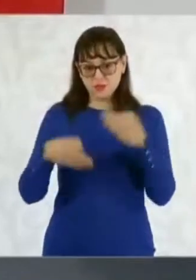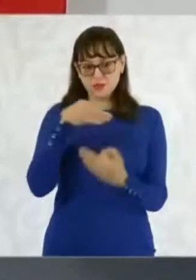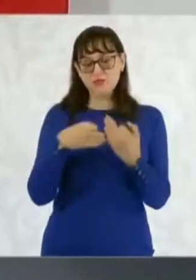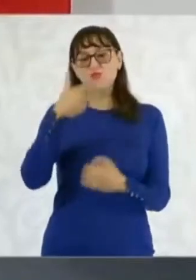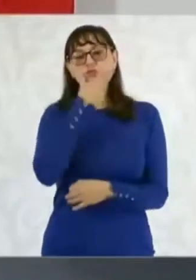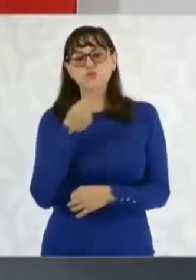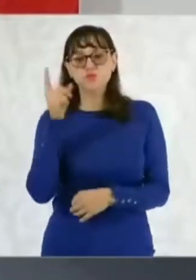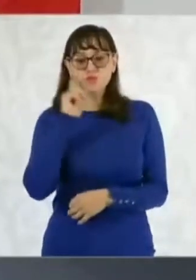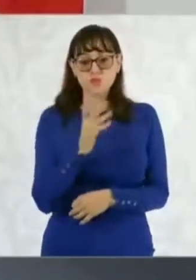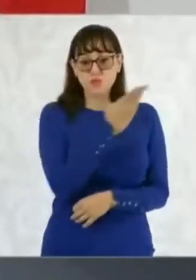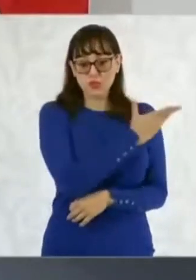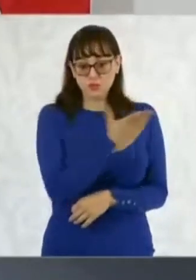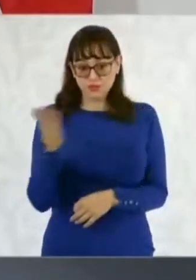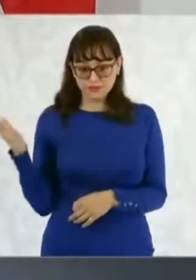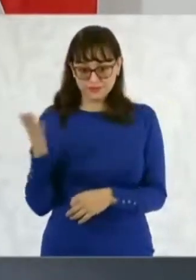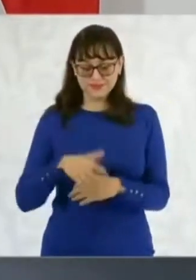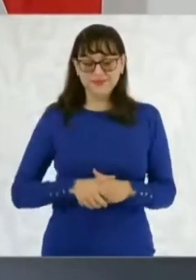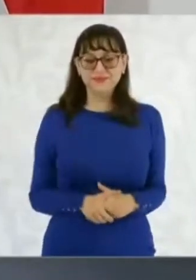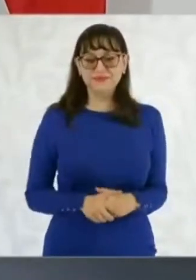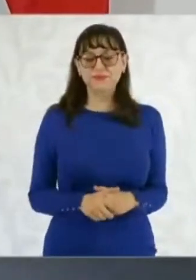Bueno,